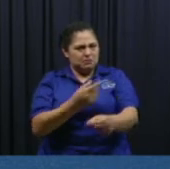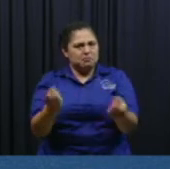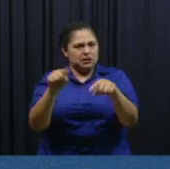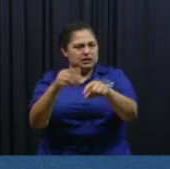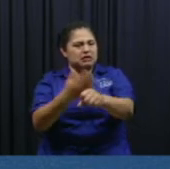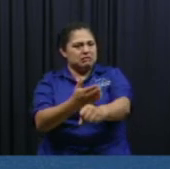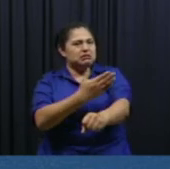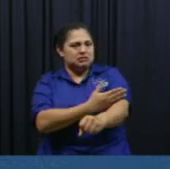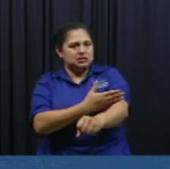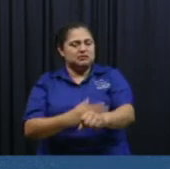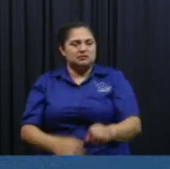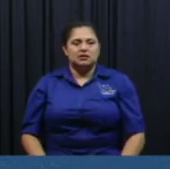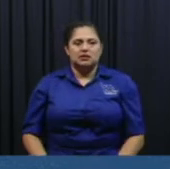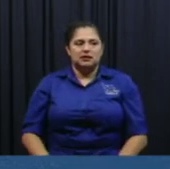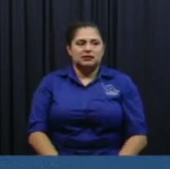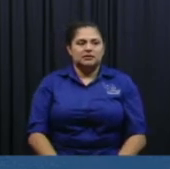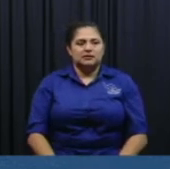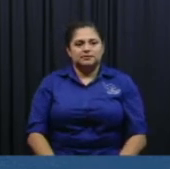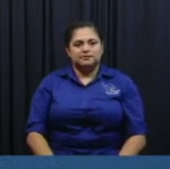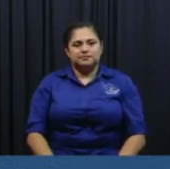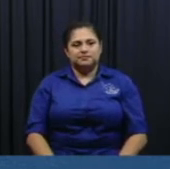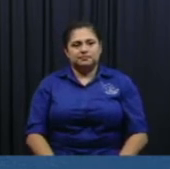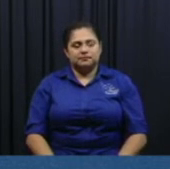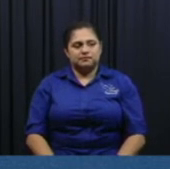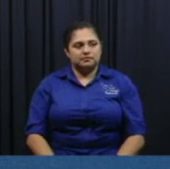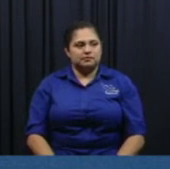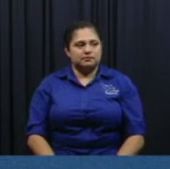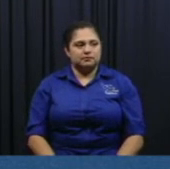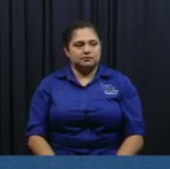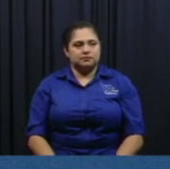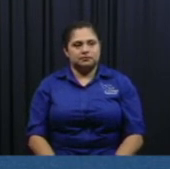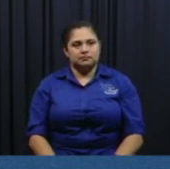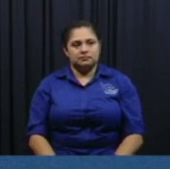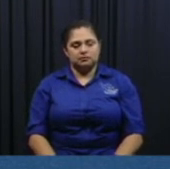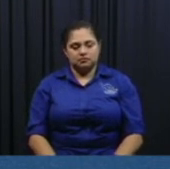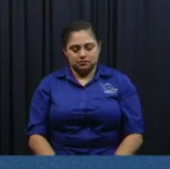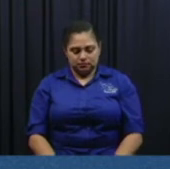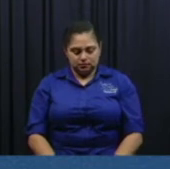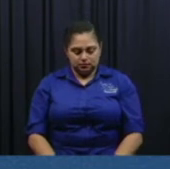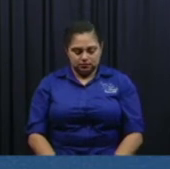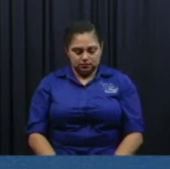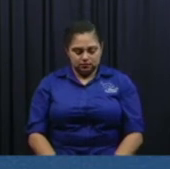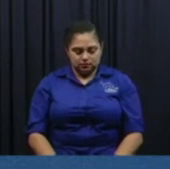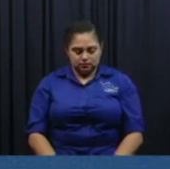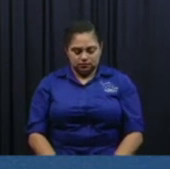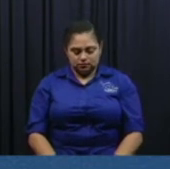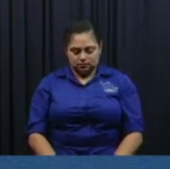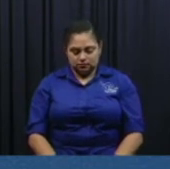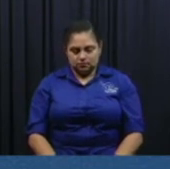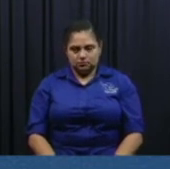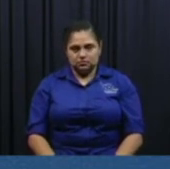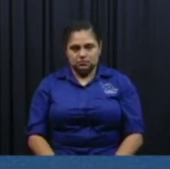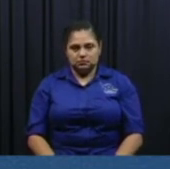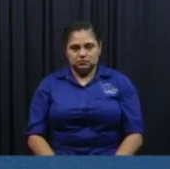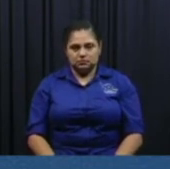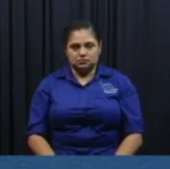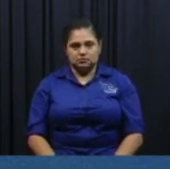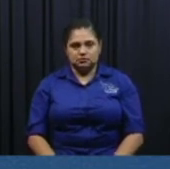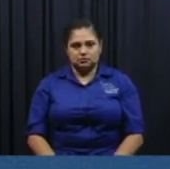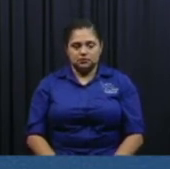acá el proverbista que sería 24 25 dijimos verdad proverbios